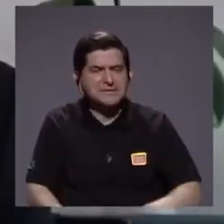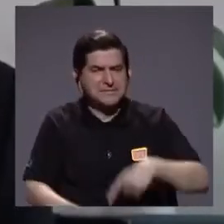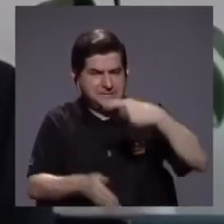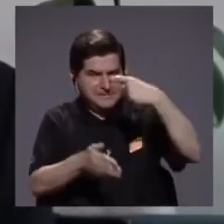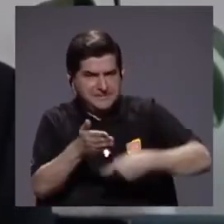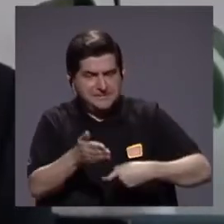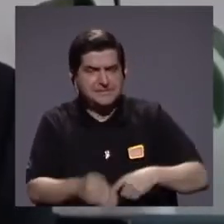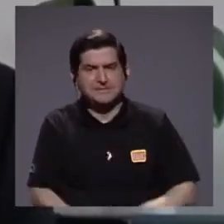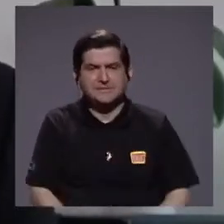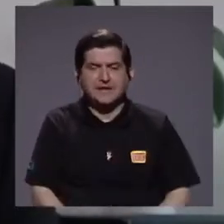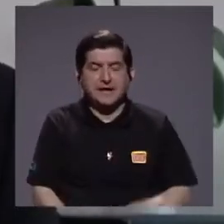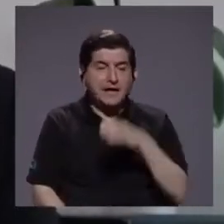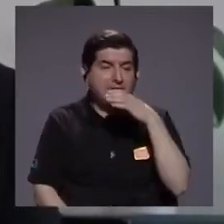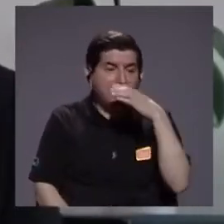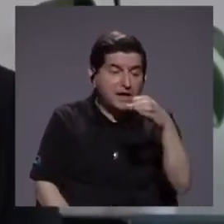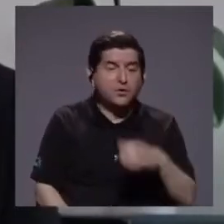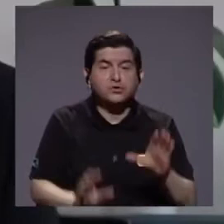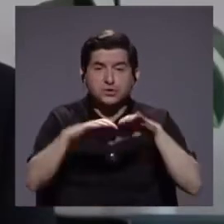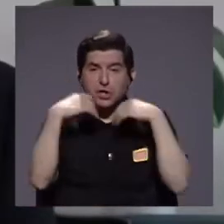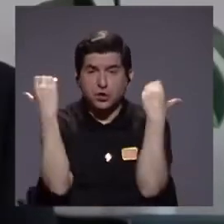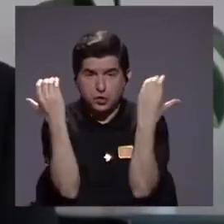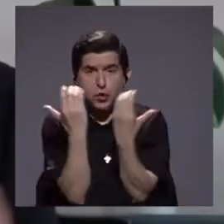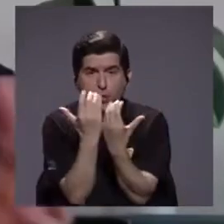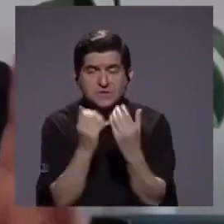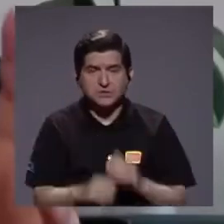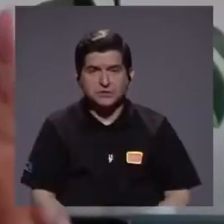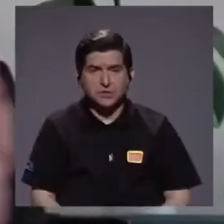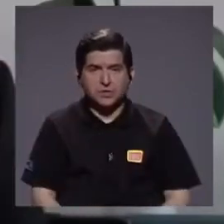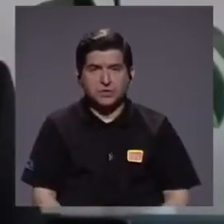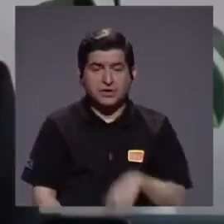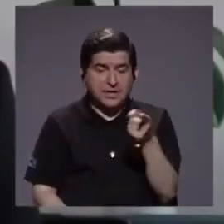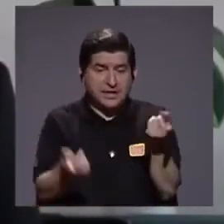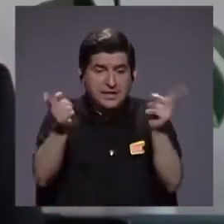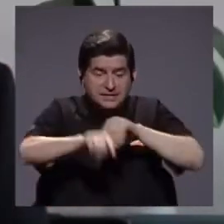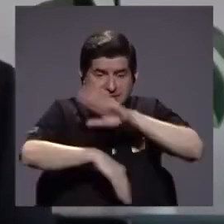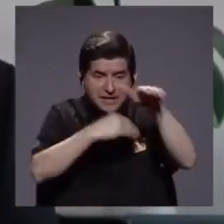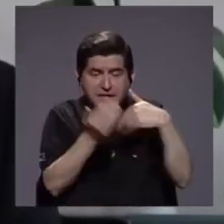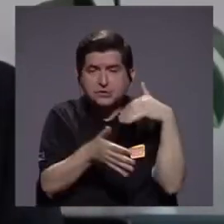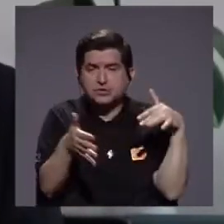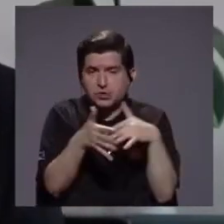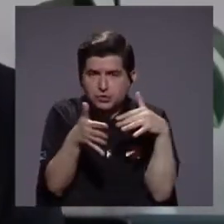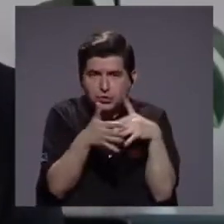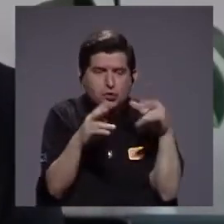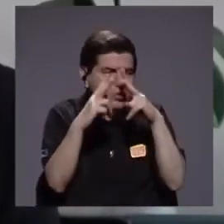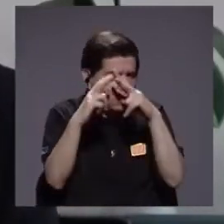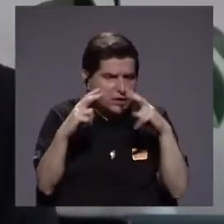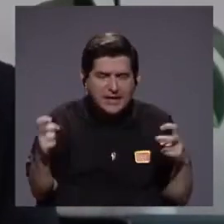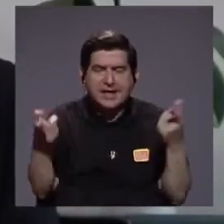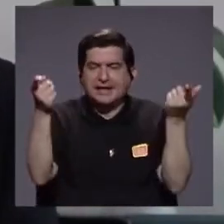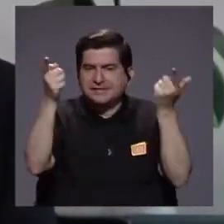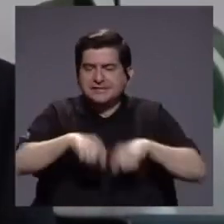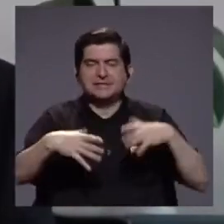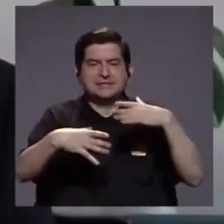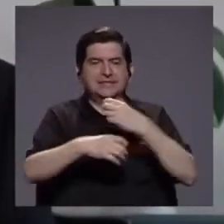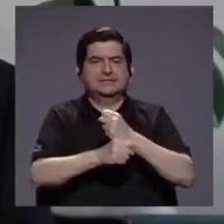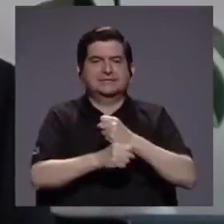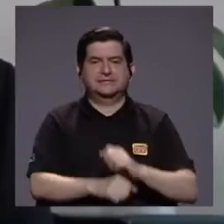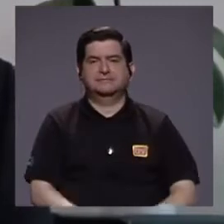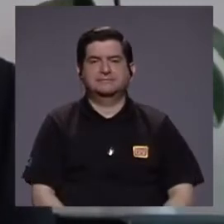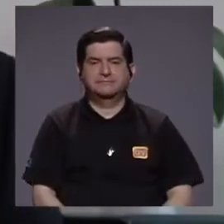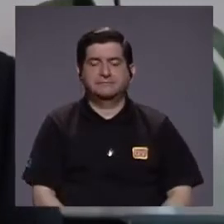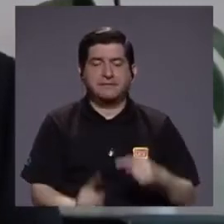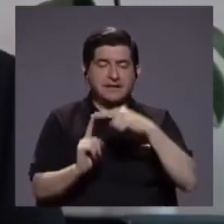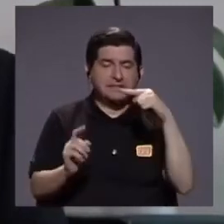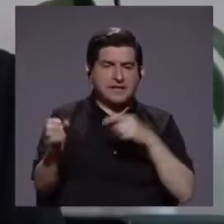contundente a la recomendación de la comisión que haya seguido todo el estudio y el análisis del caso. Desde